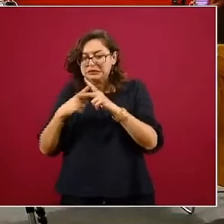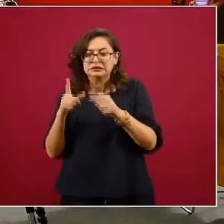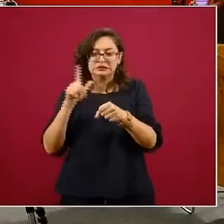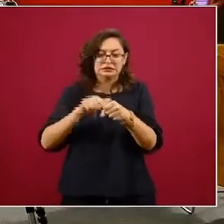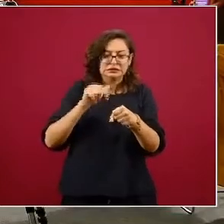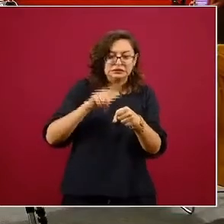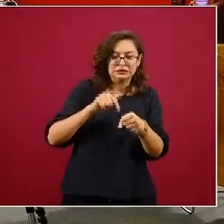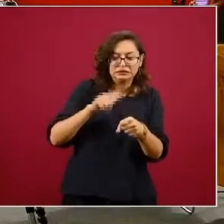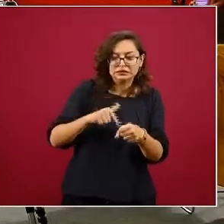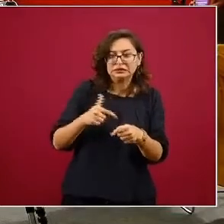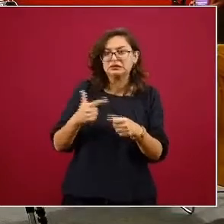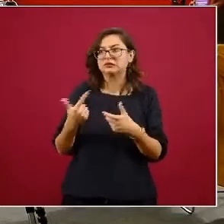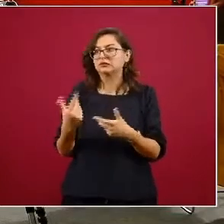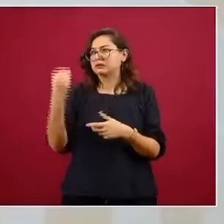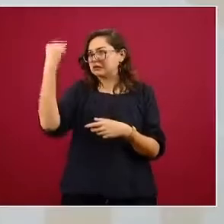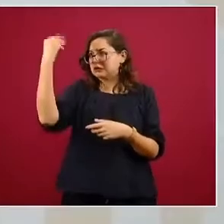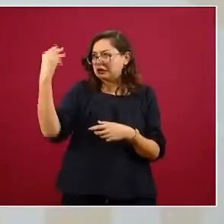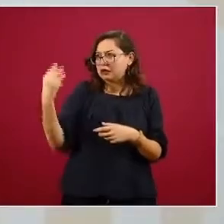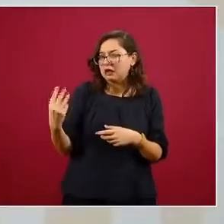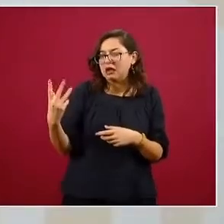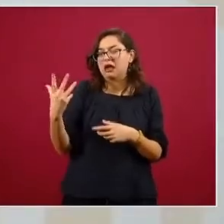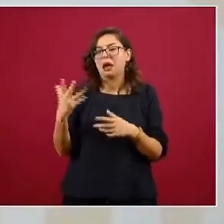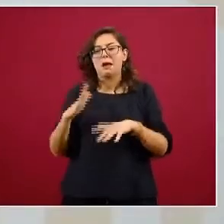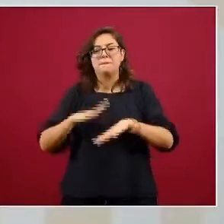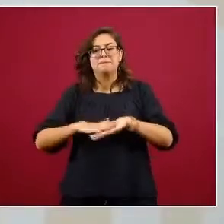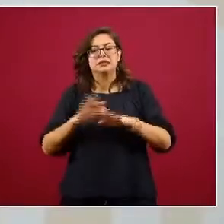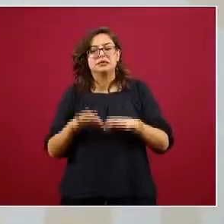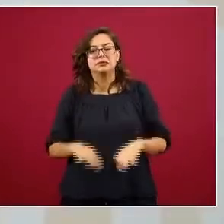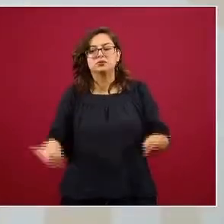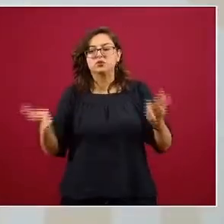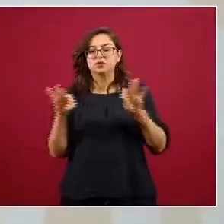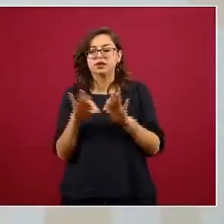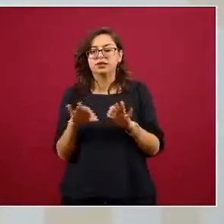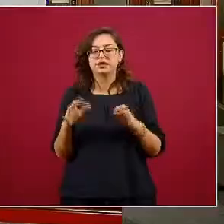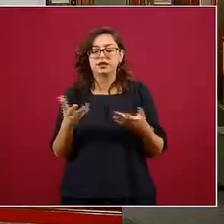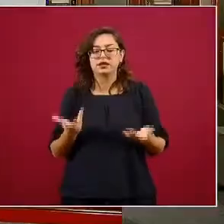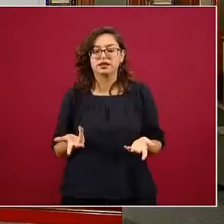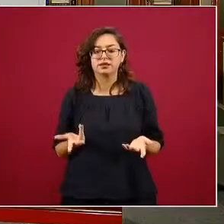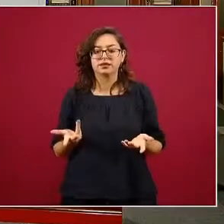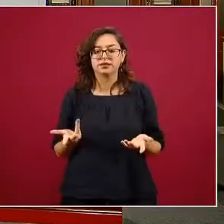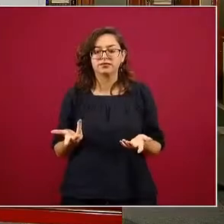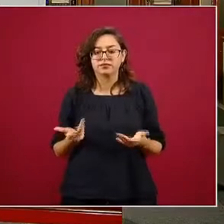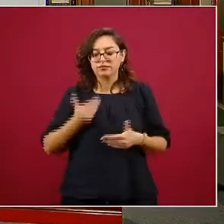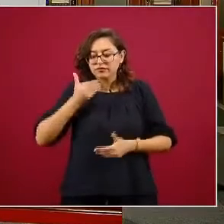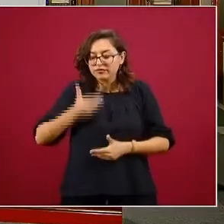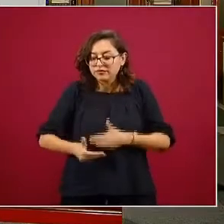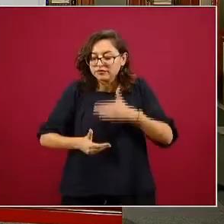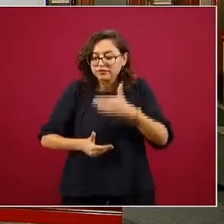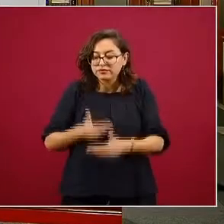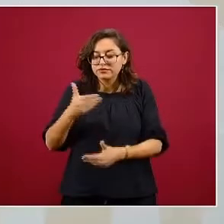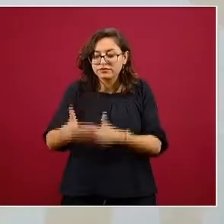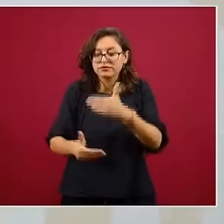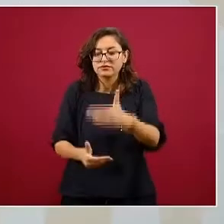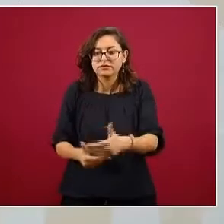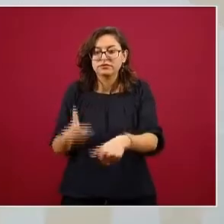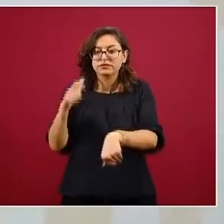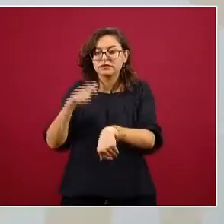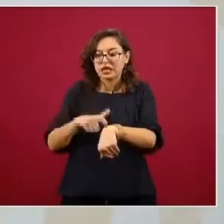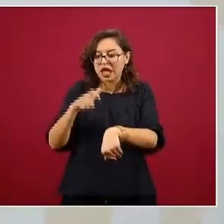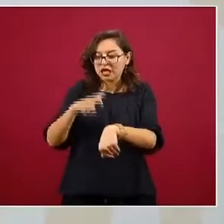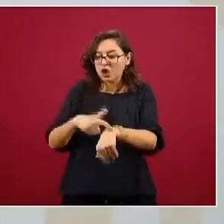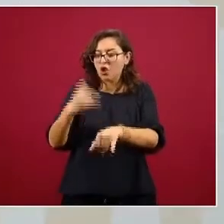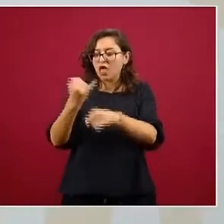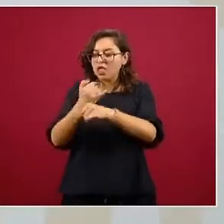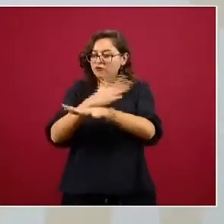y los indicadores, nos beneficiaríamos de una precisión sobre el proceso. ¿A qué hora se hace el corte